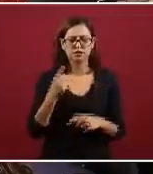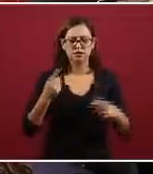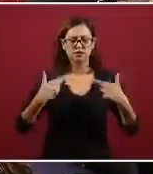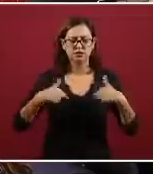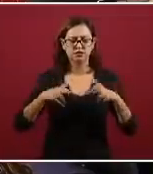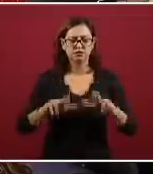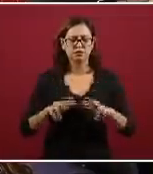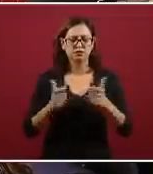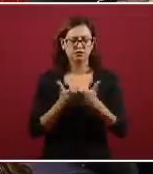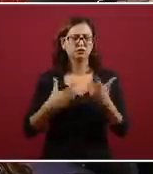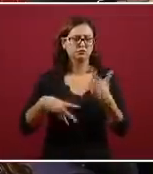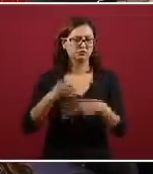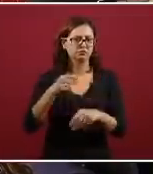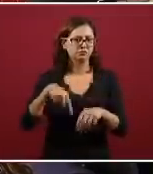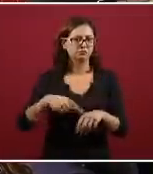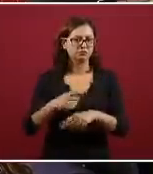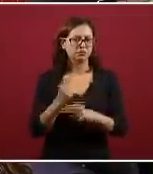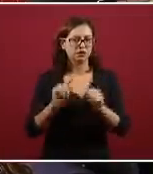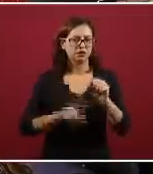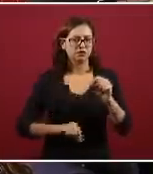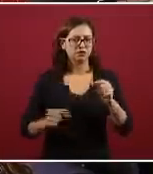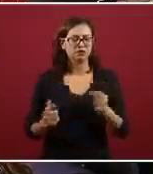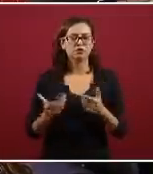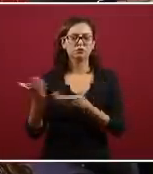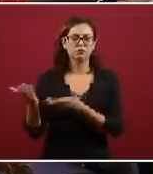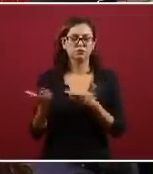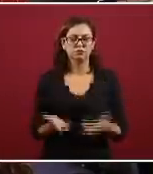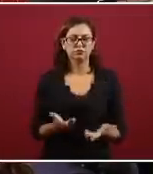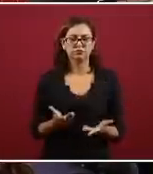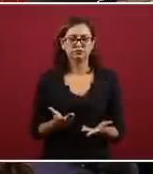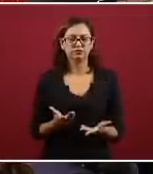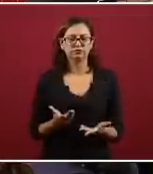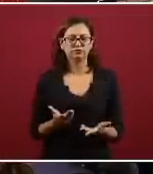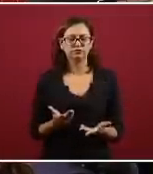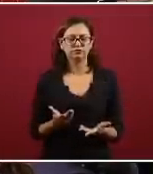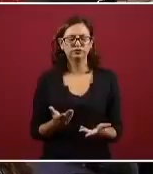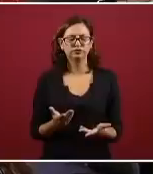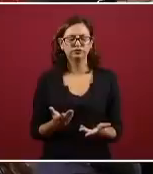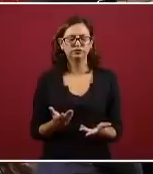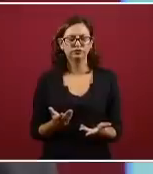una representación financiera importante. Esta presencia